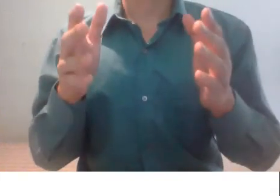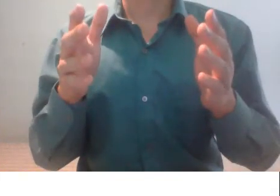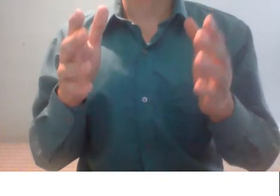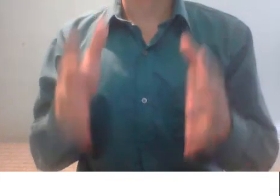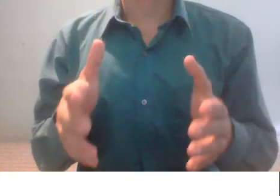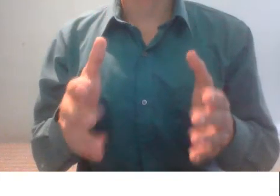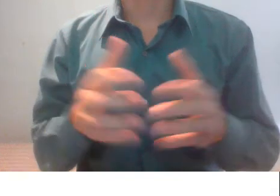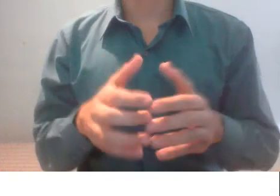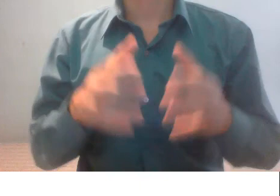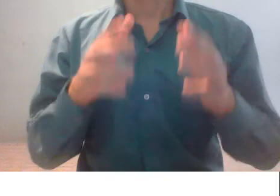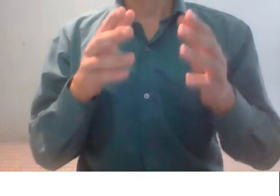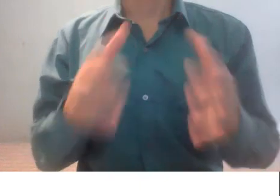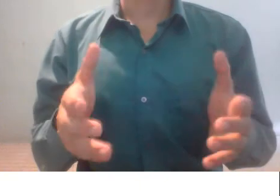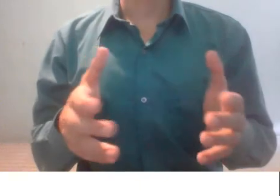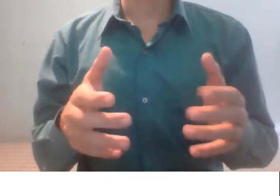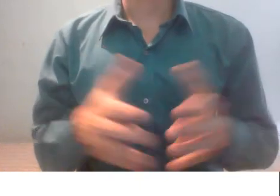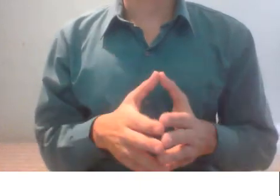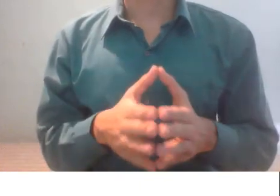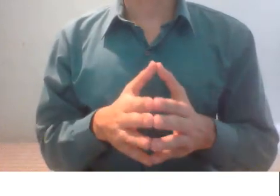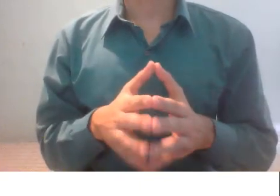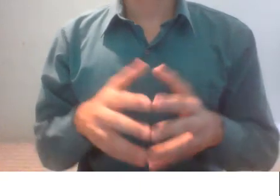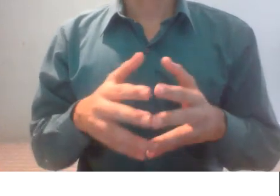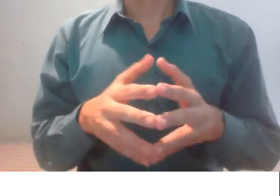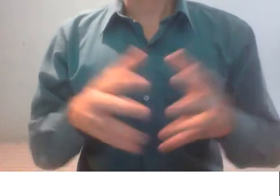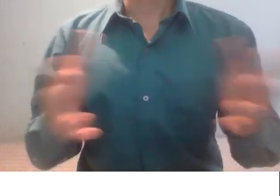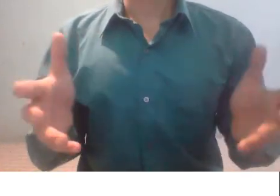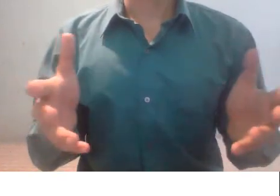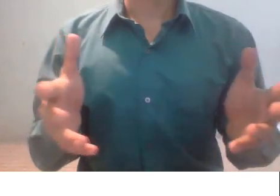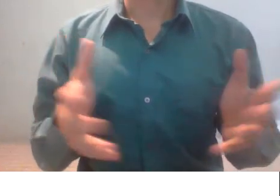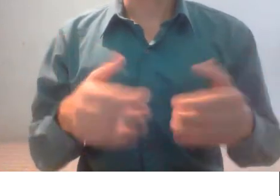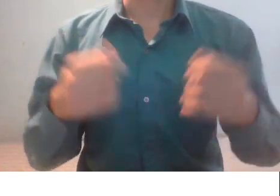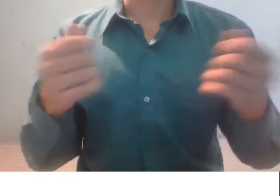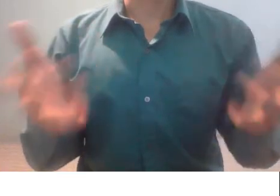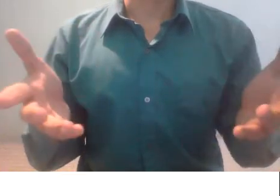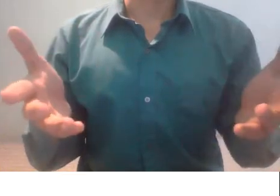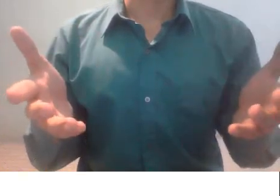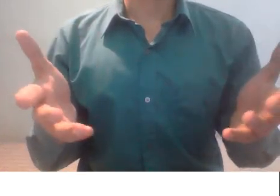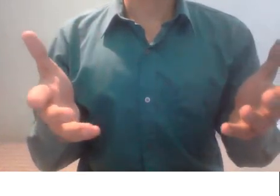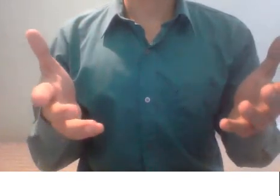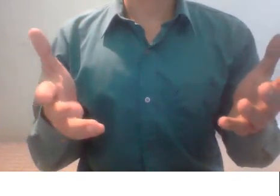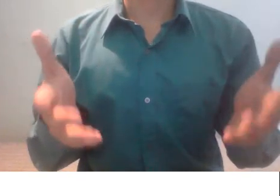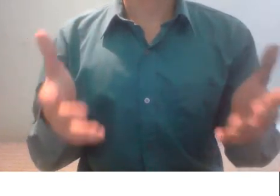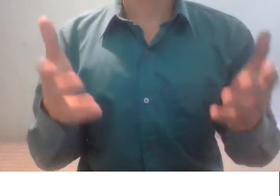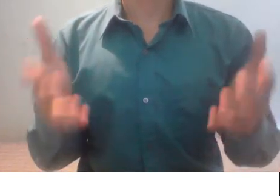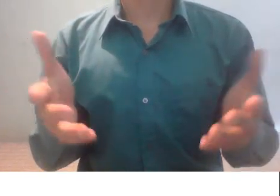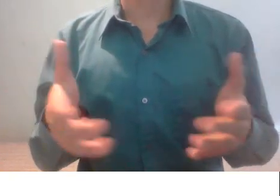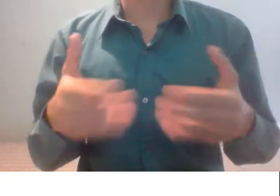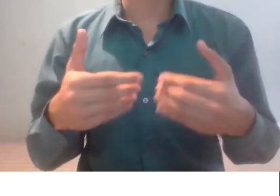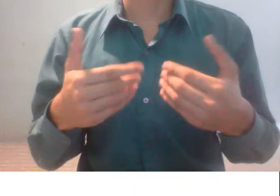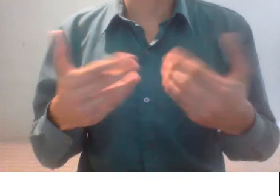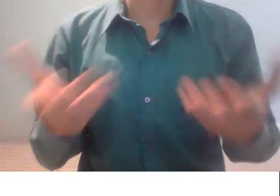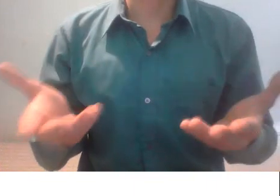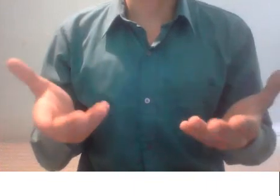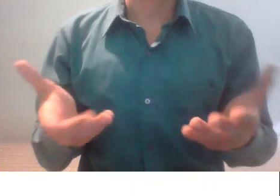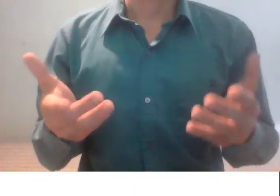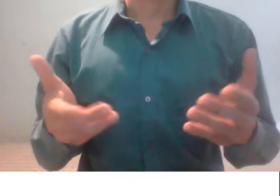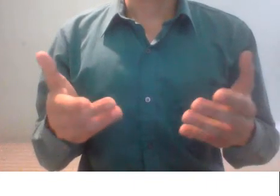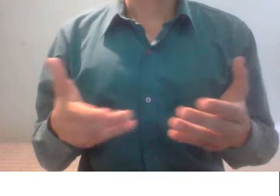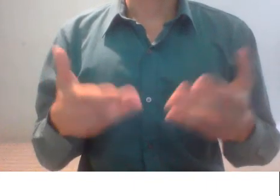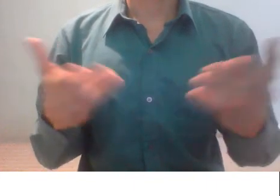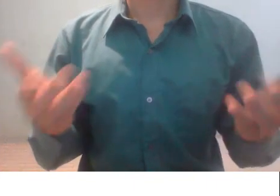el tema de incluso aeronaves, el tema incluso de recursos, van a estar, pues se los va a quedar por el momento el SAT y vamos a ver qué